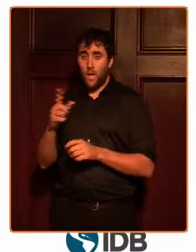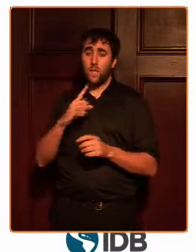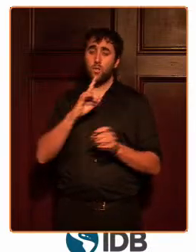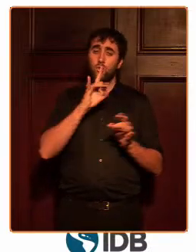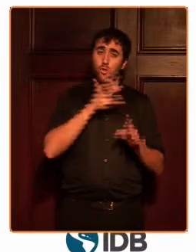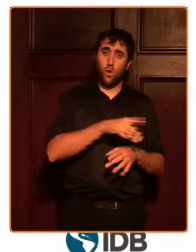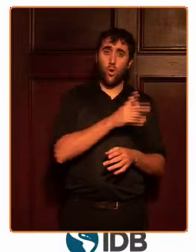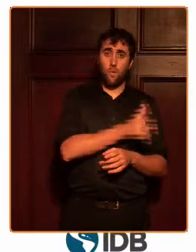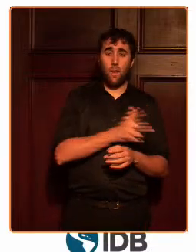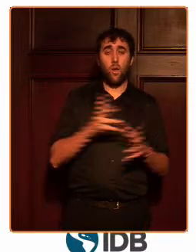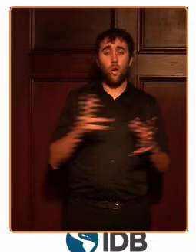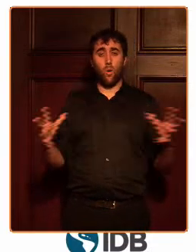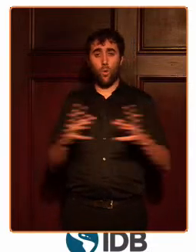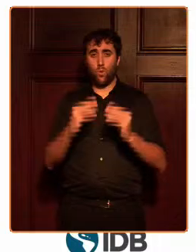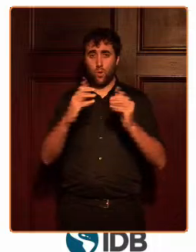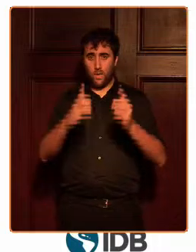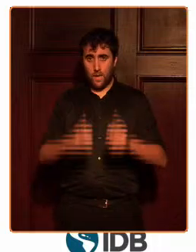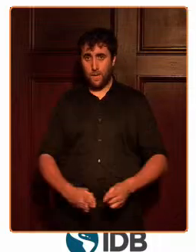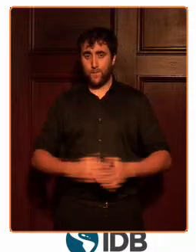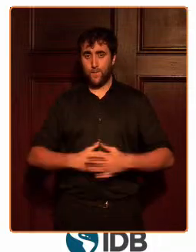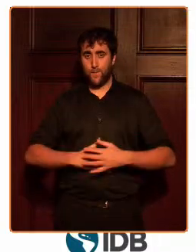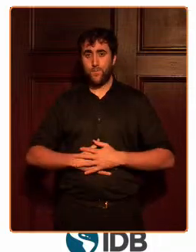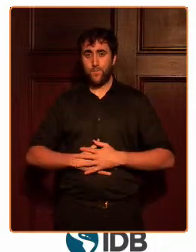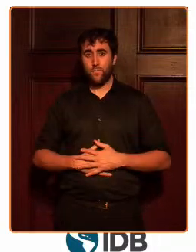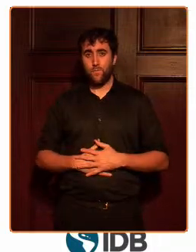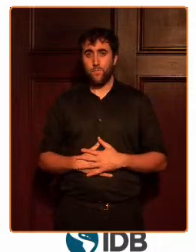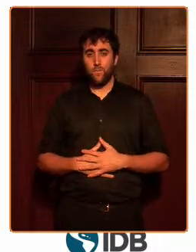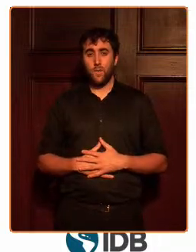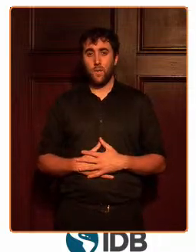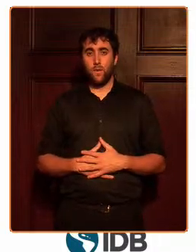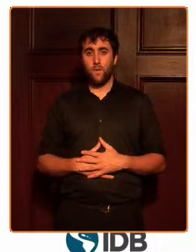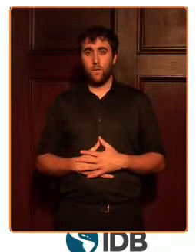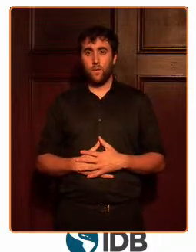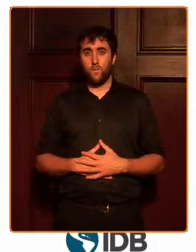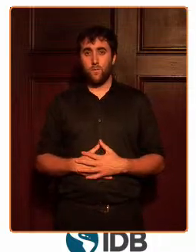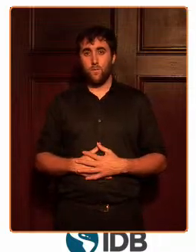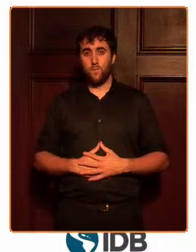aumentación y humano solo.